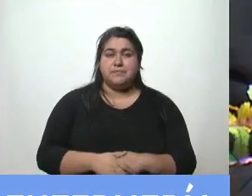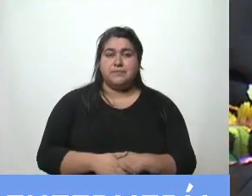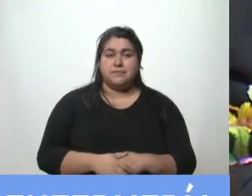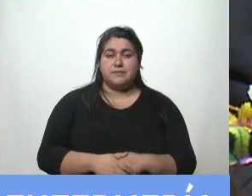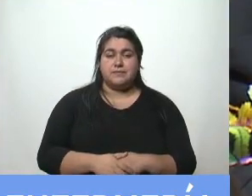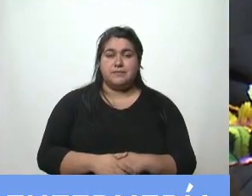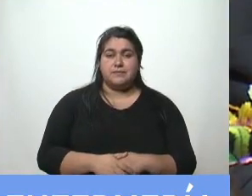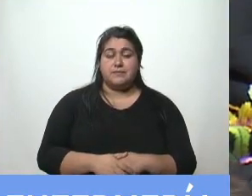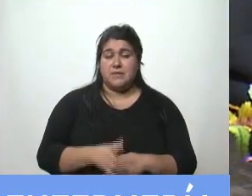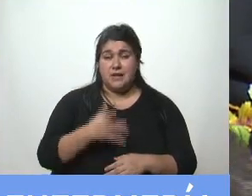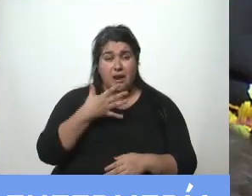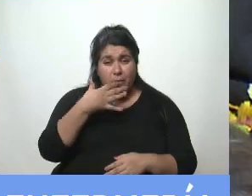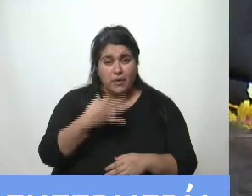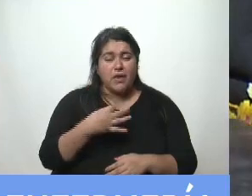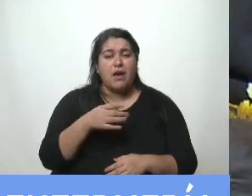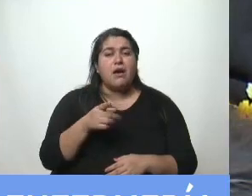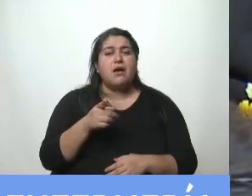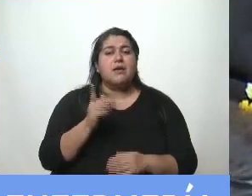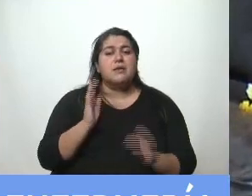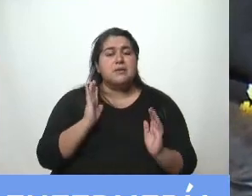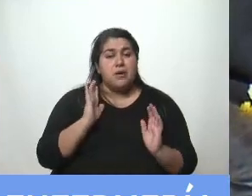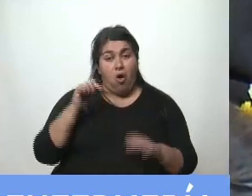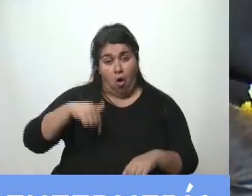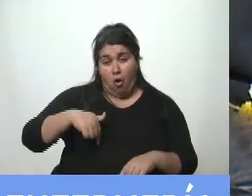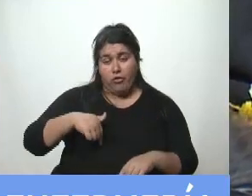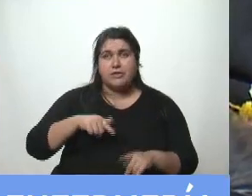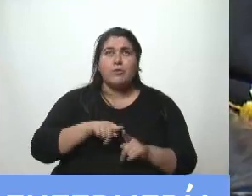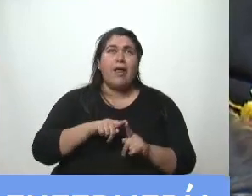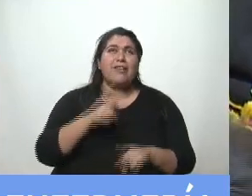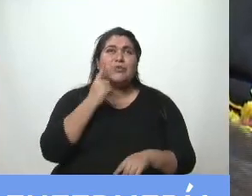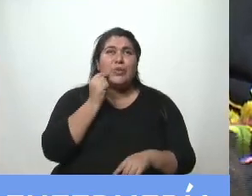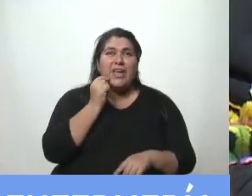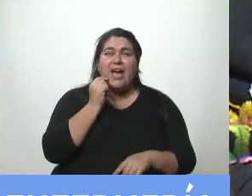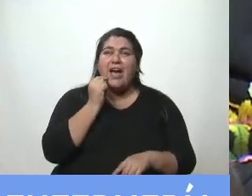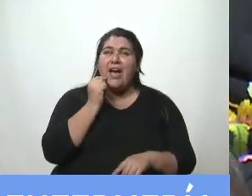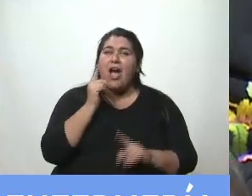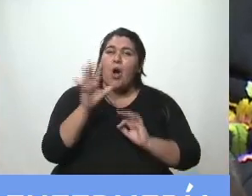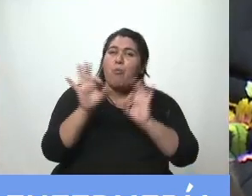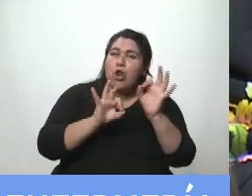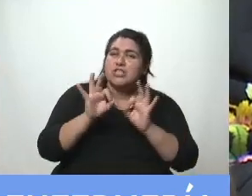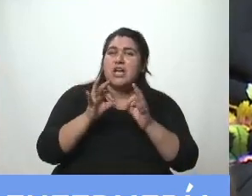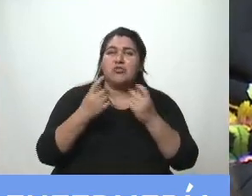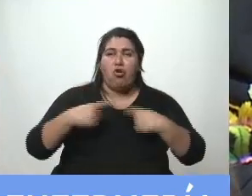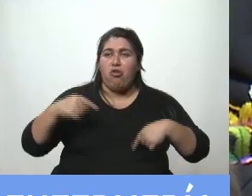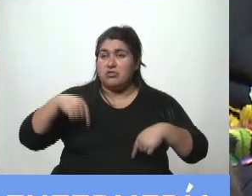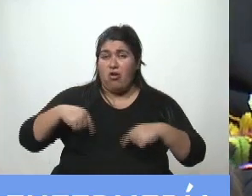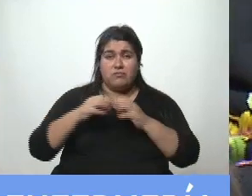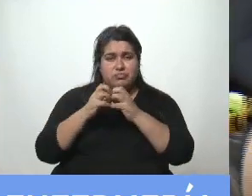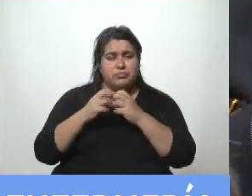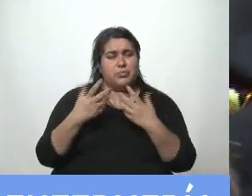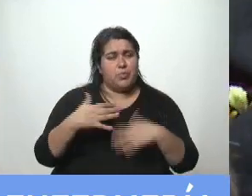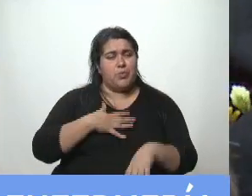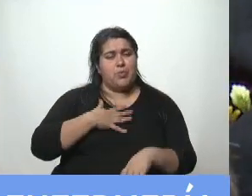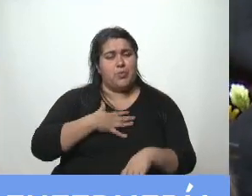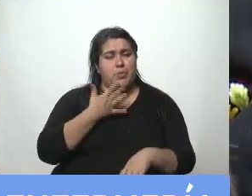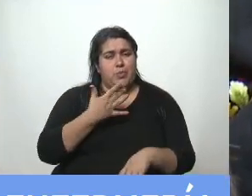señora presidenta. La verdad que hoy es un día donde todos los proyectos que estamos tratando son gratificantes,